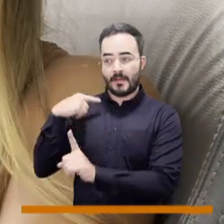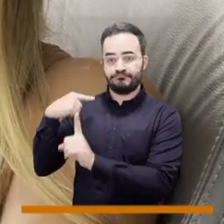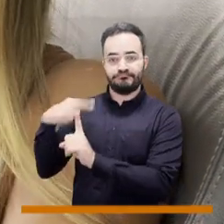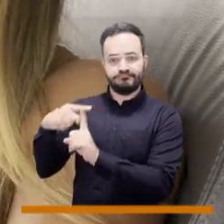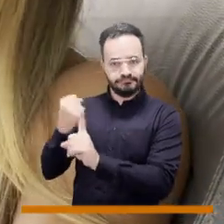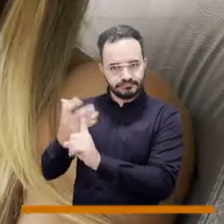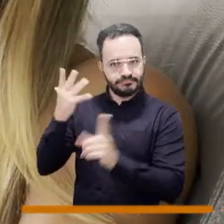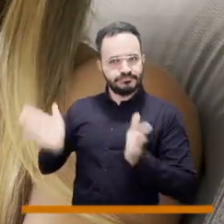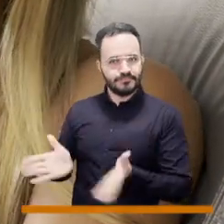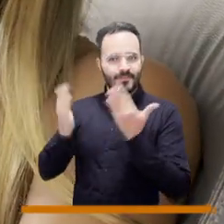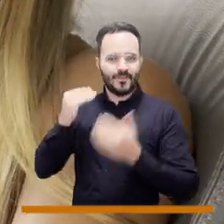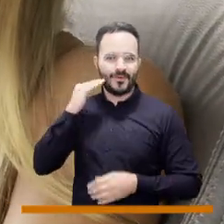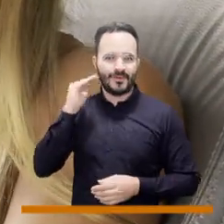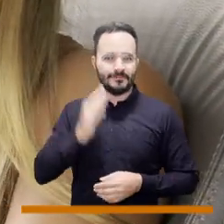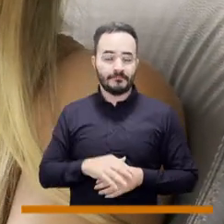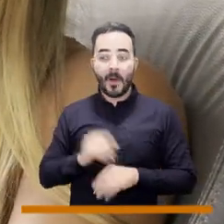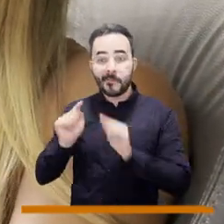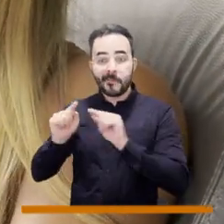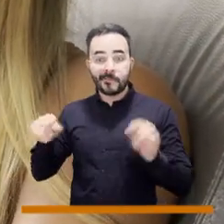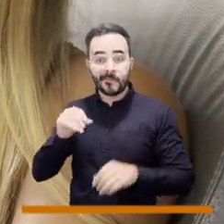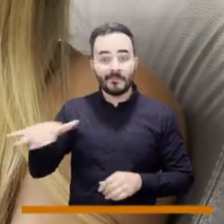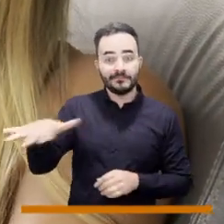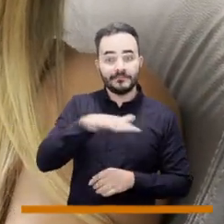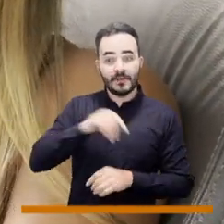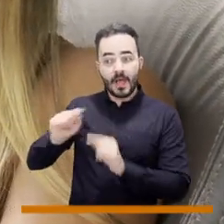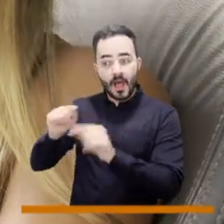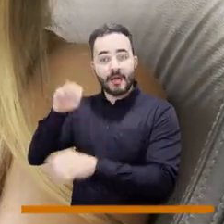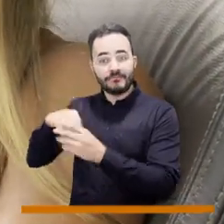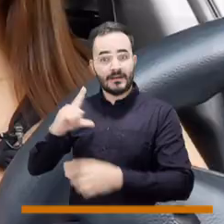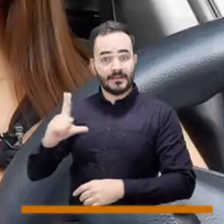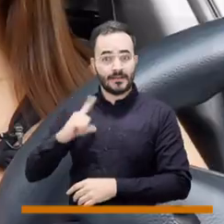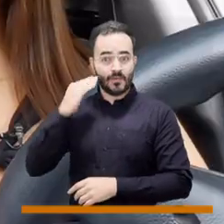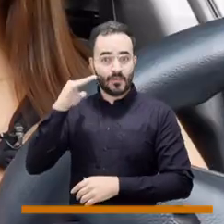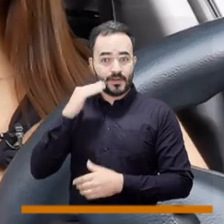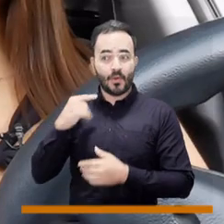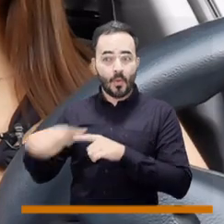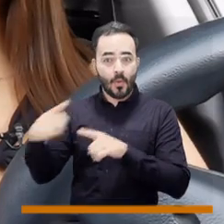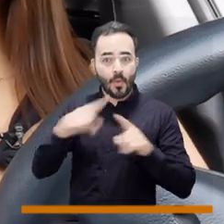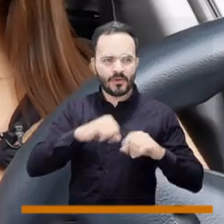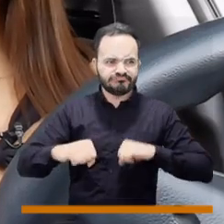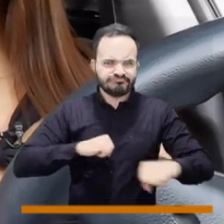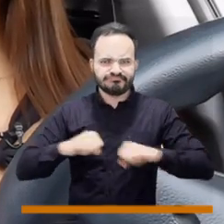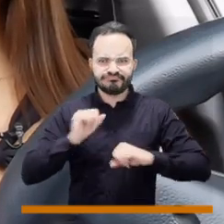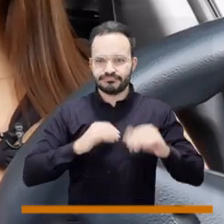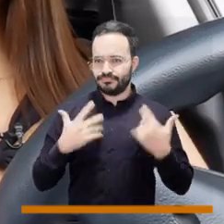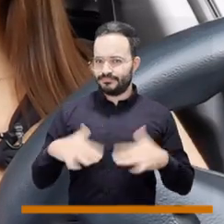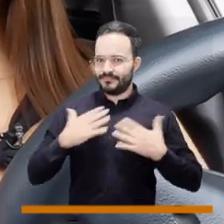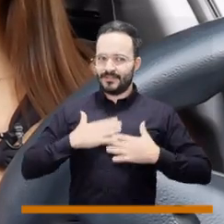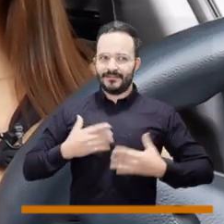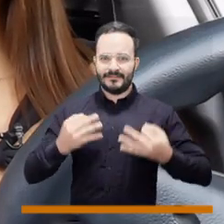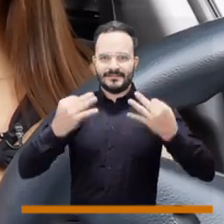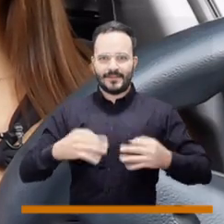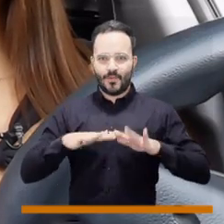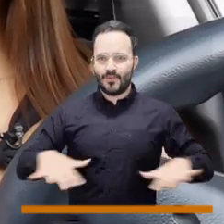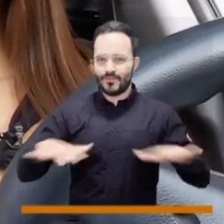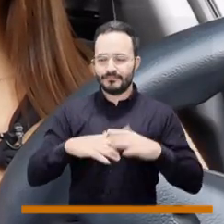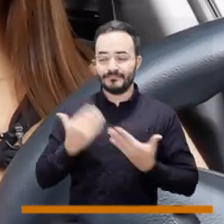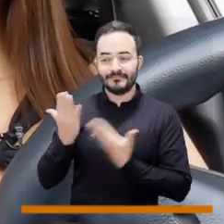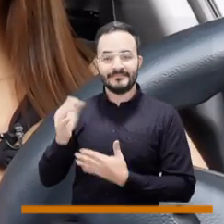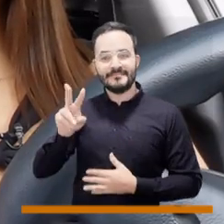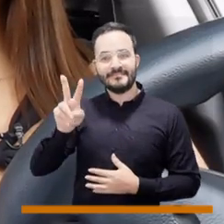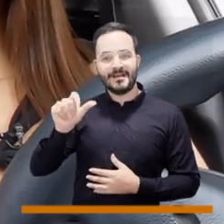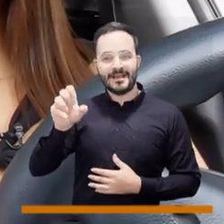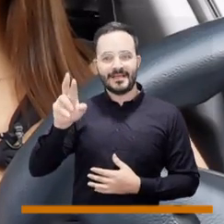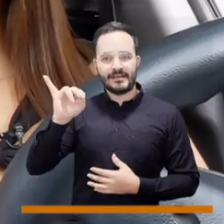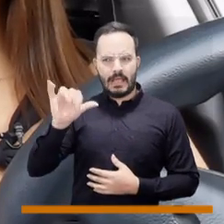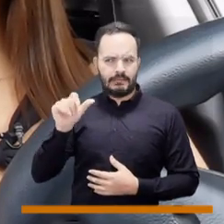para que nosotros tengamos espacios mucho más seguros. Valeria Rodríguez es un ejemplo de eso, ya que creó una aplicación para que nosotras